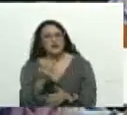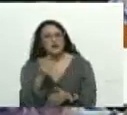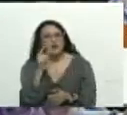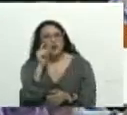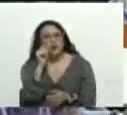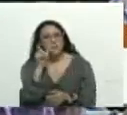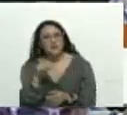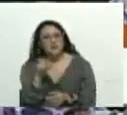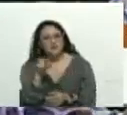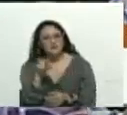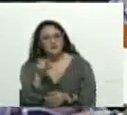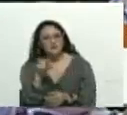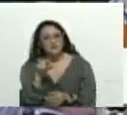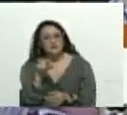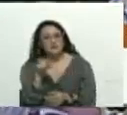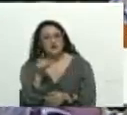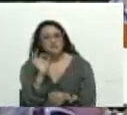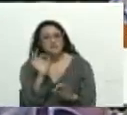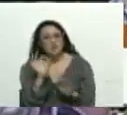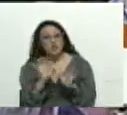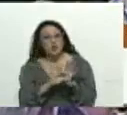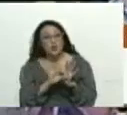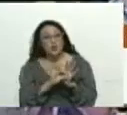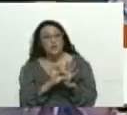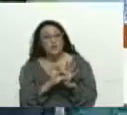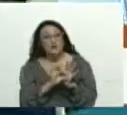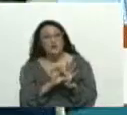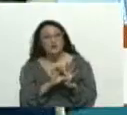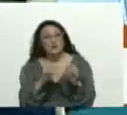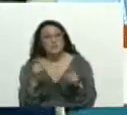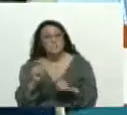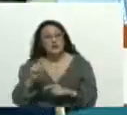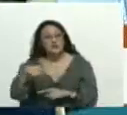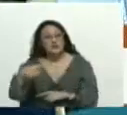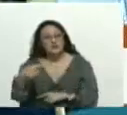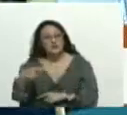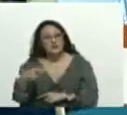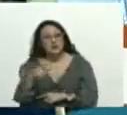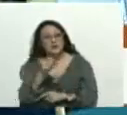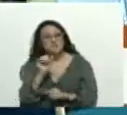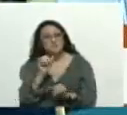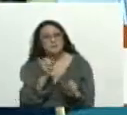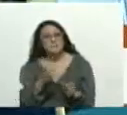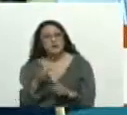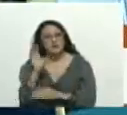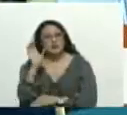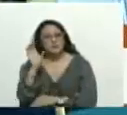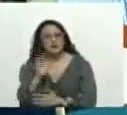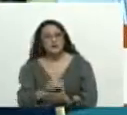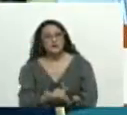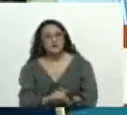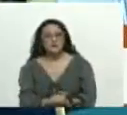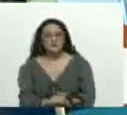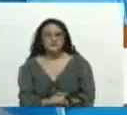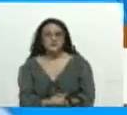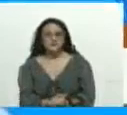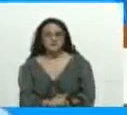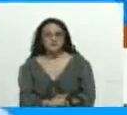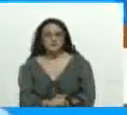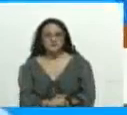y ese documento meses Después pasó a llamarse el plan de la patria